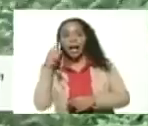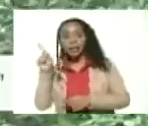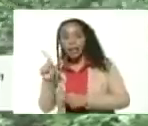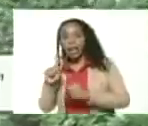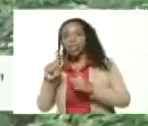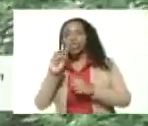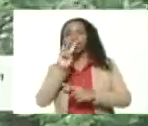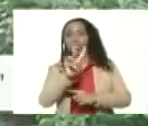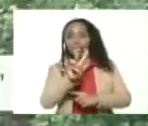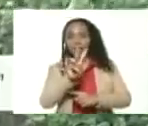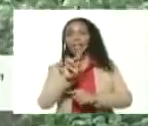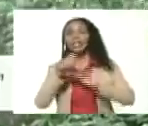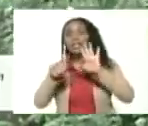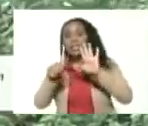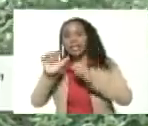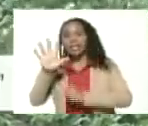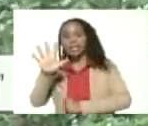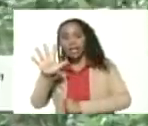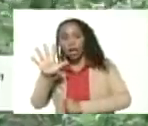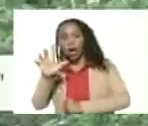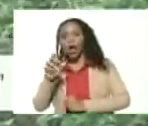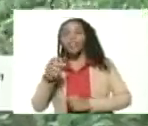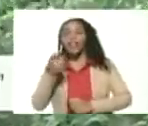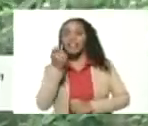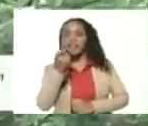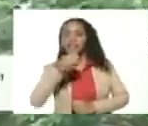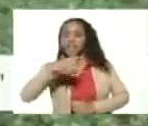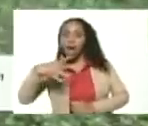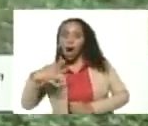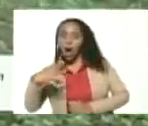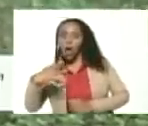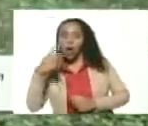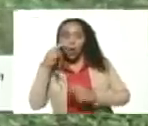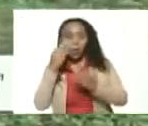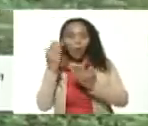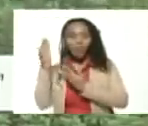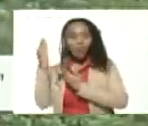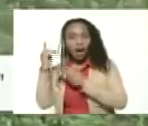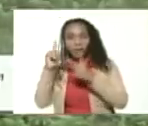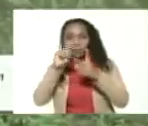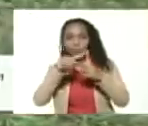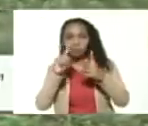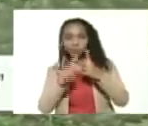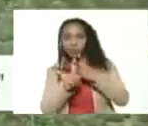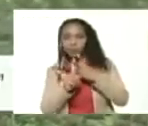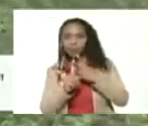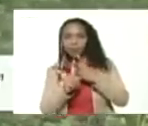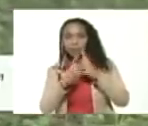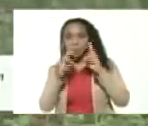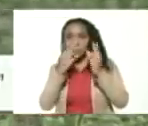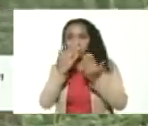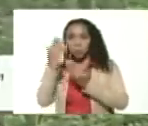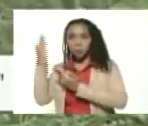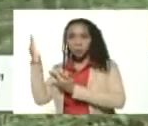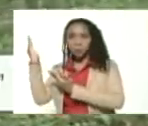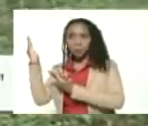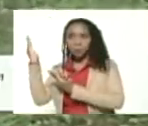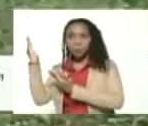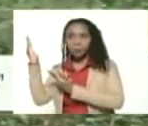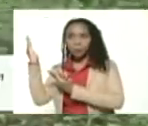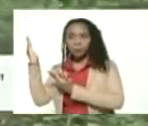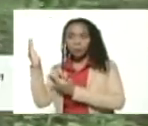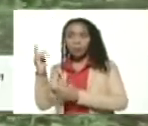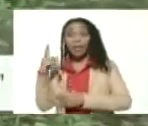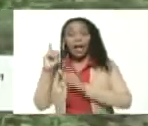265 hectáreas de frijol. Aquí, como usted puede observar, pues, la siembra de frijol.